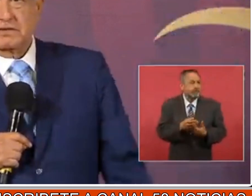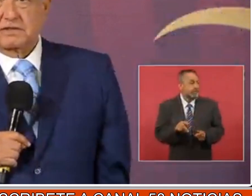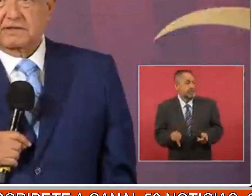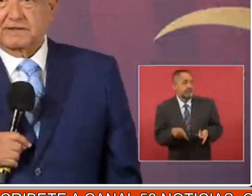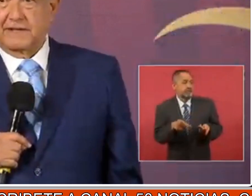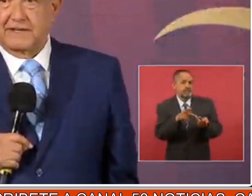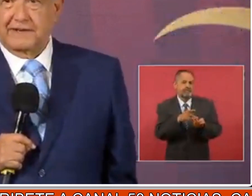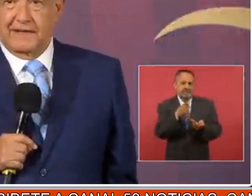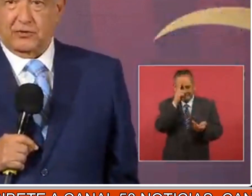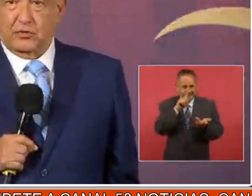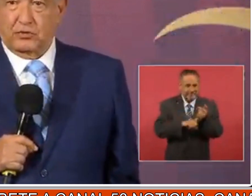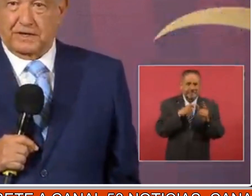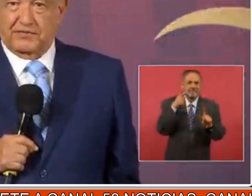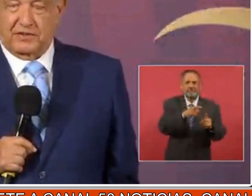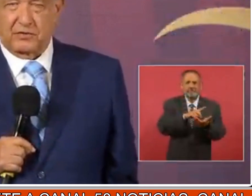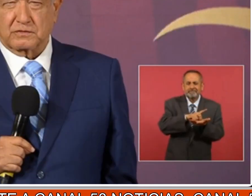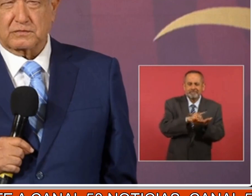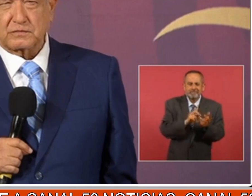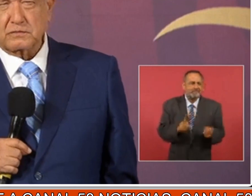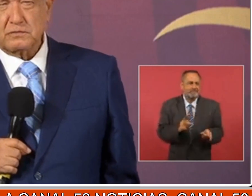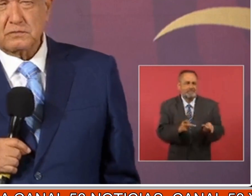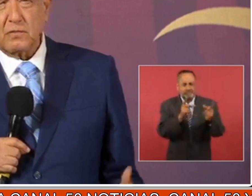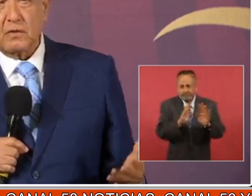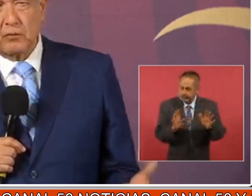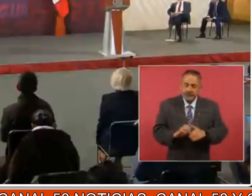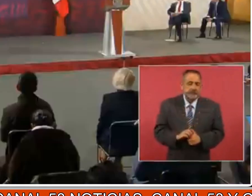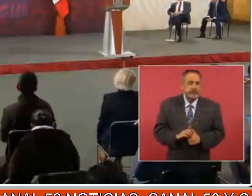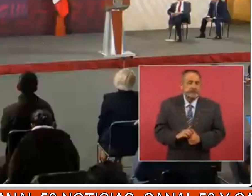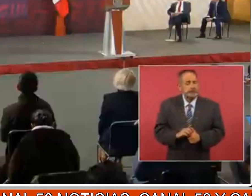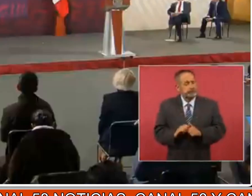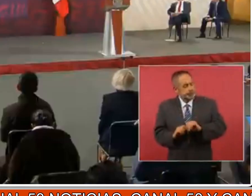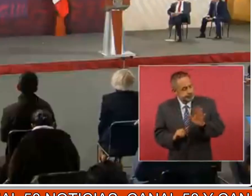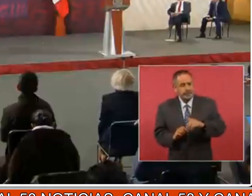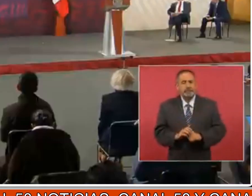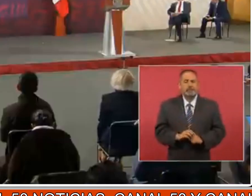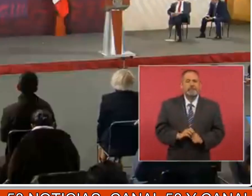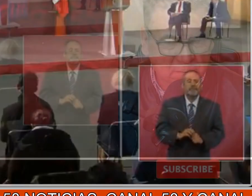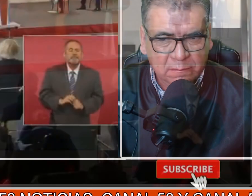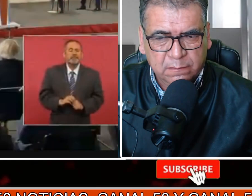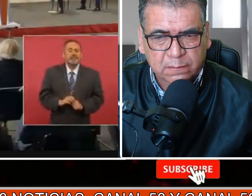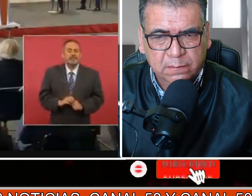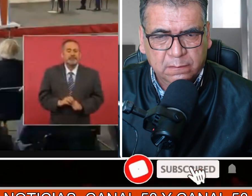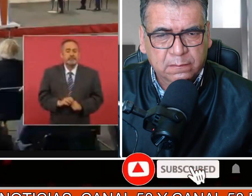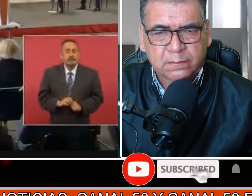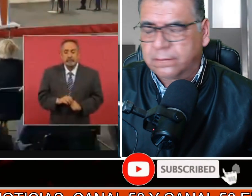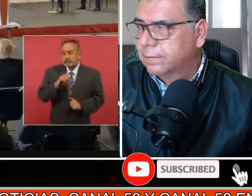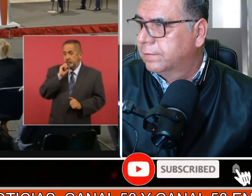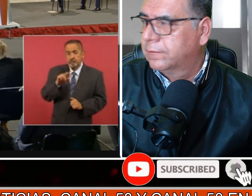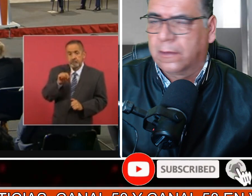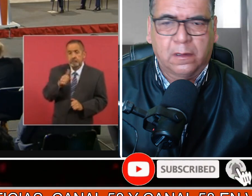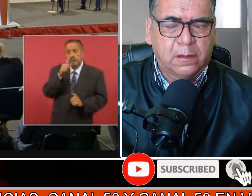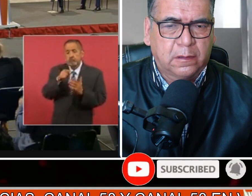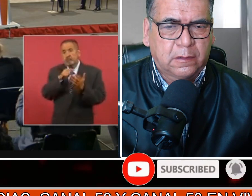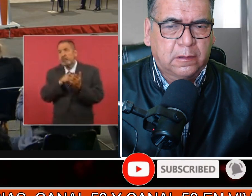de narcotráfico bueno también entra por otros lados